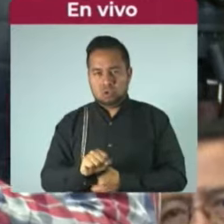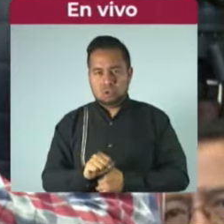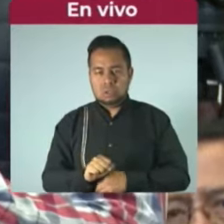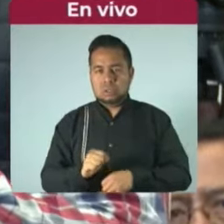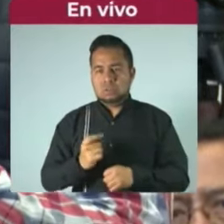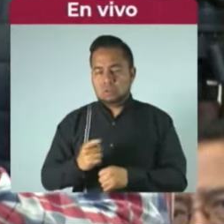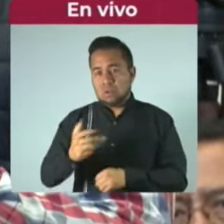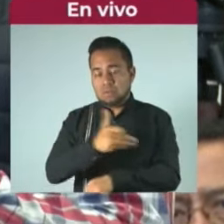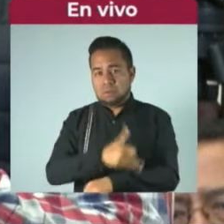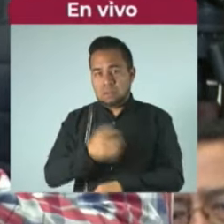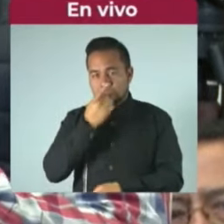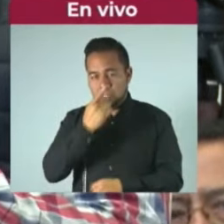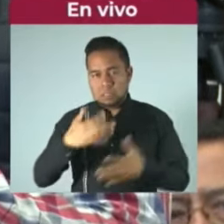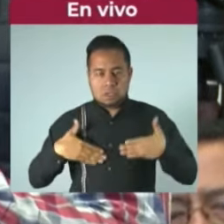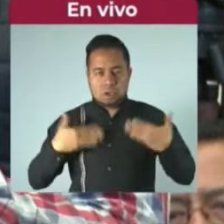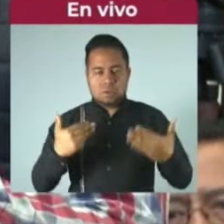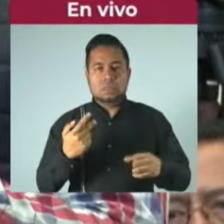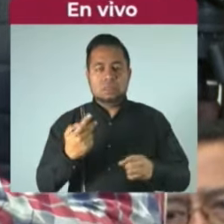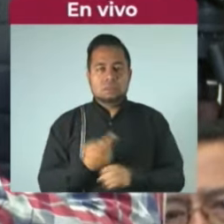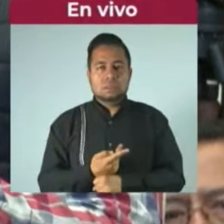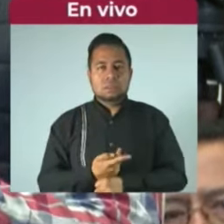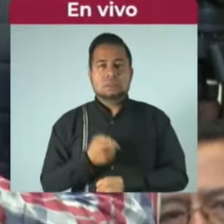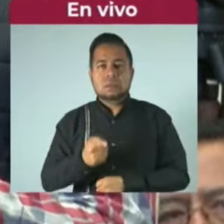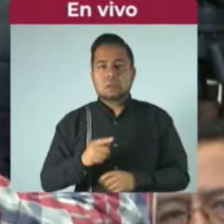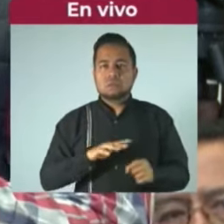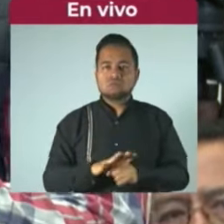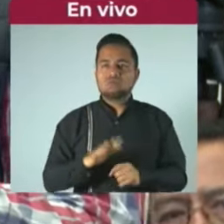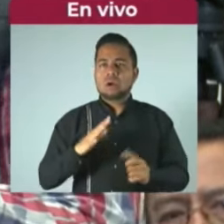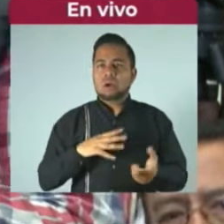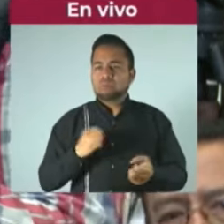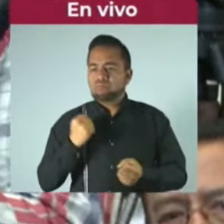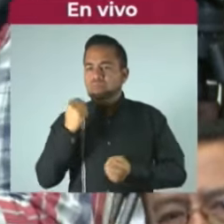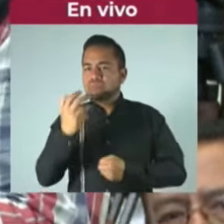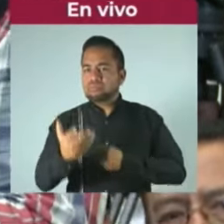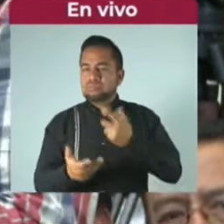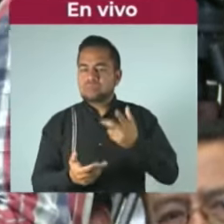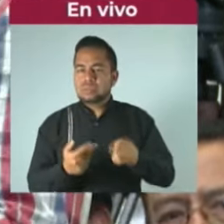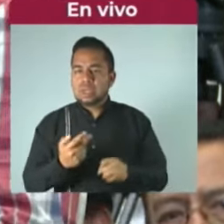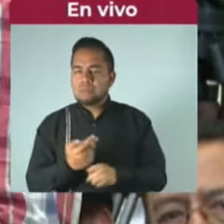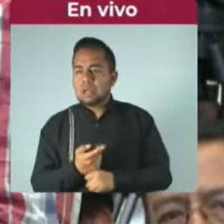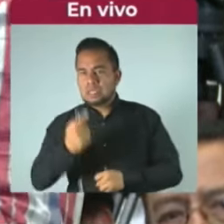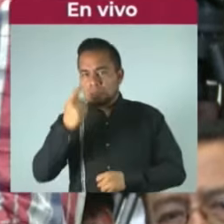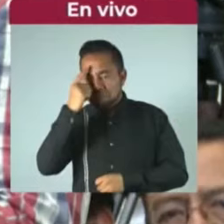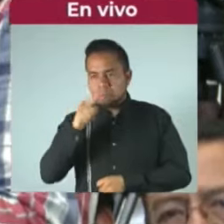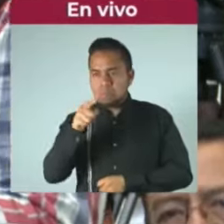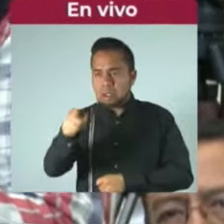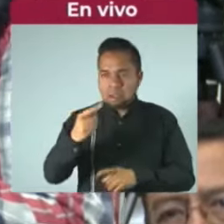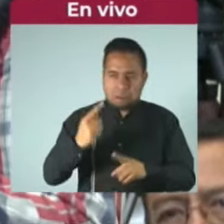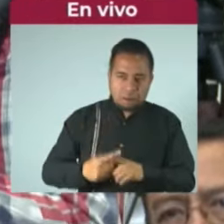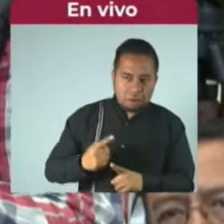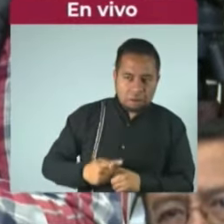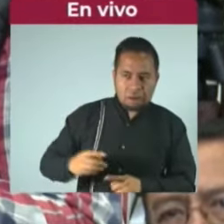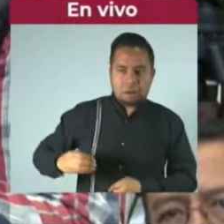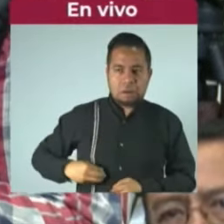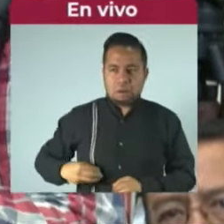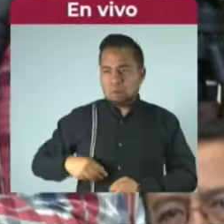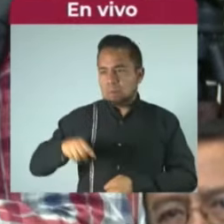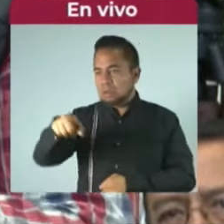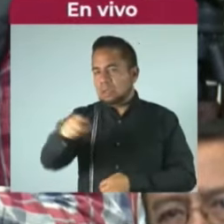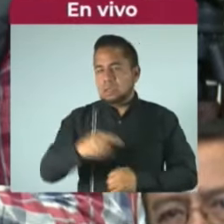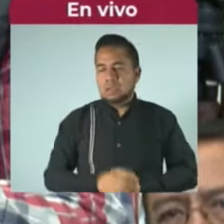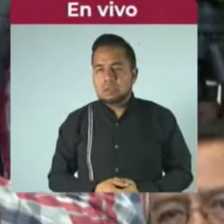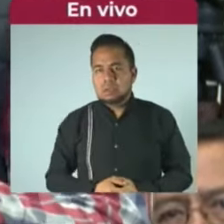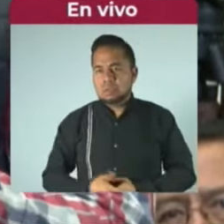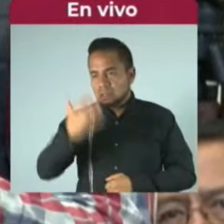dice su familia es que pues se tuvieron todas las señales del homicida del feminicida que este lo lo tienen